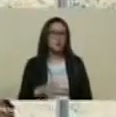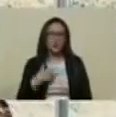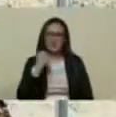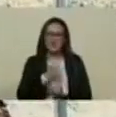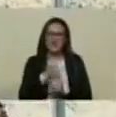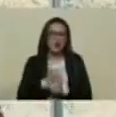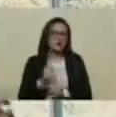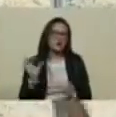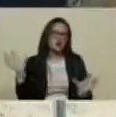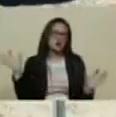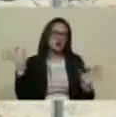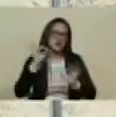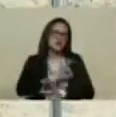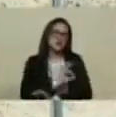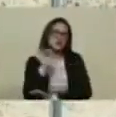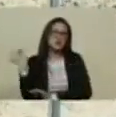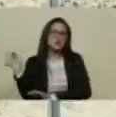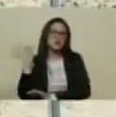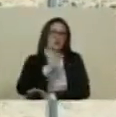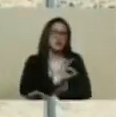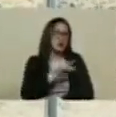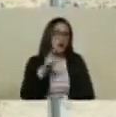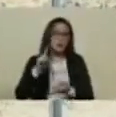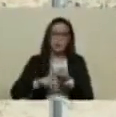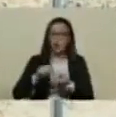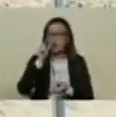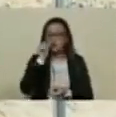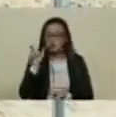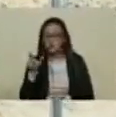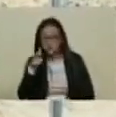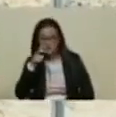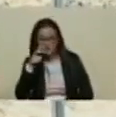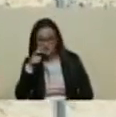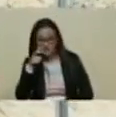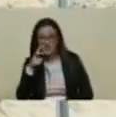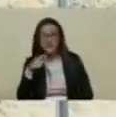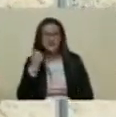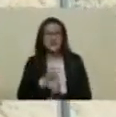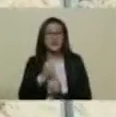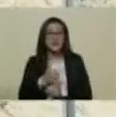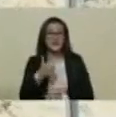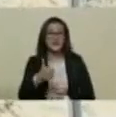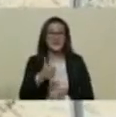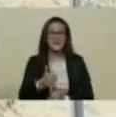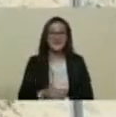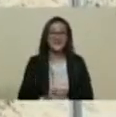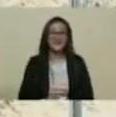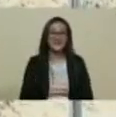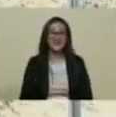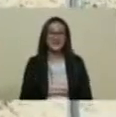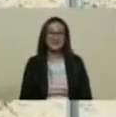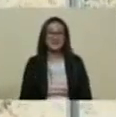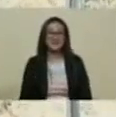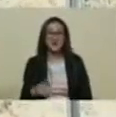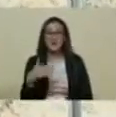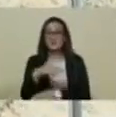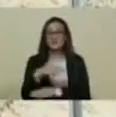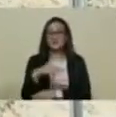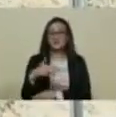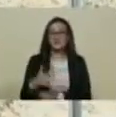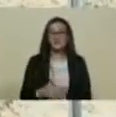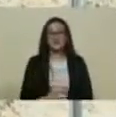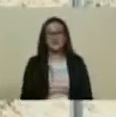tarde, porque ahí tienen, bueno, a su esposa o su esposo viendo que está trabajando de verdad, que no anda por ahí, ustedes